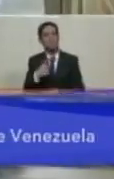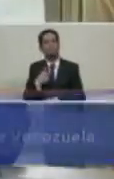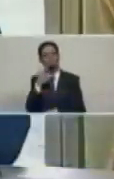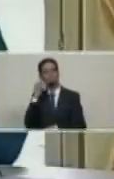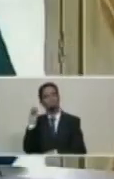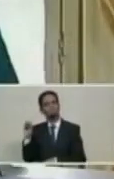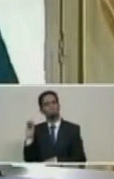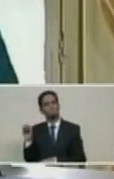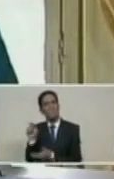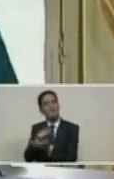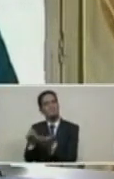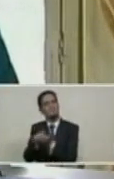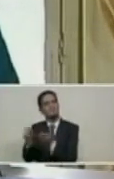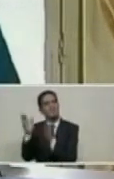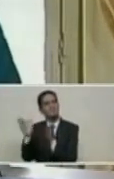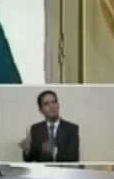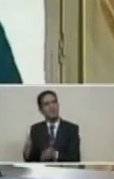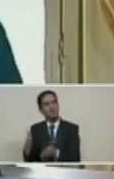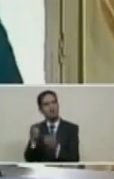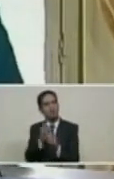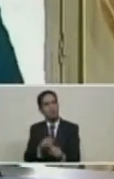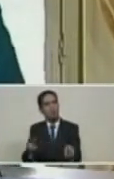secretario general de la Organización de Naciones Unidas,